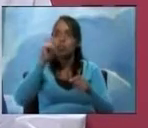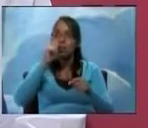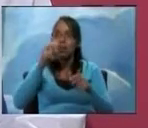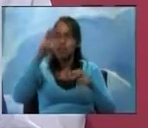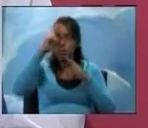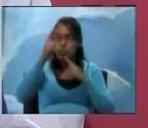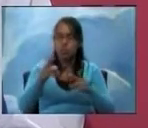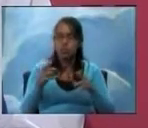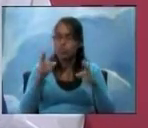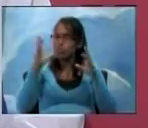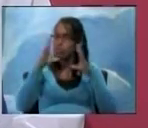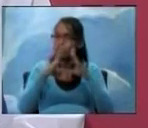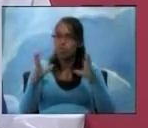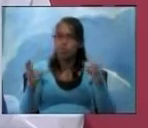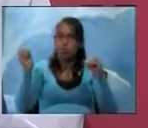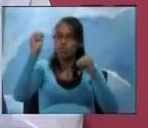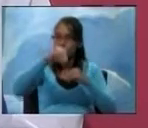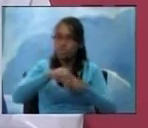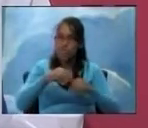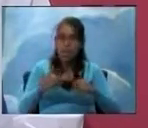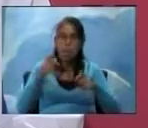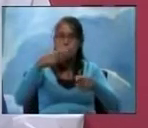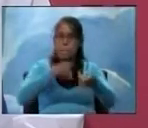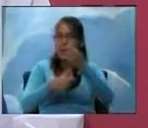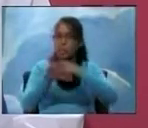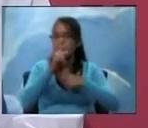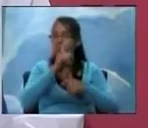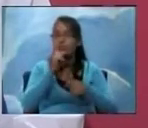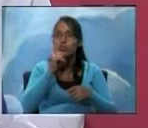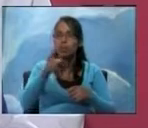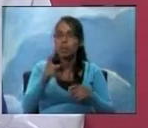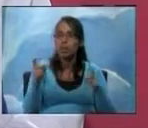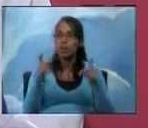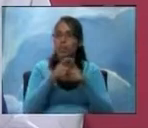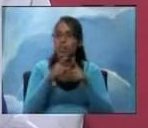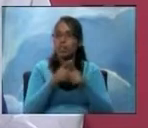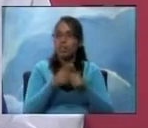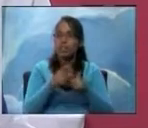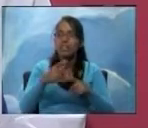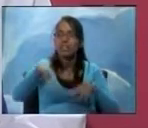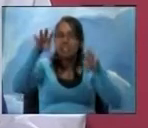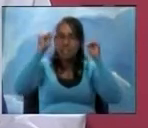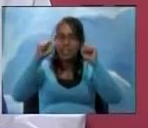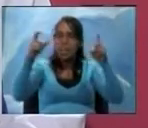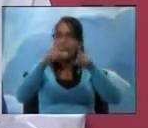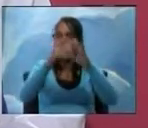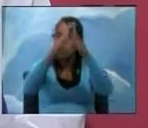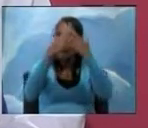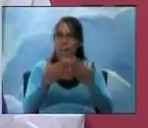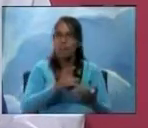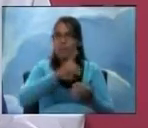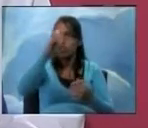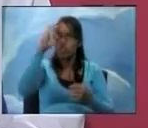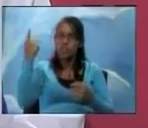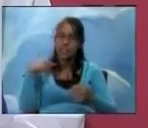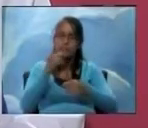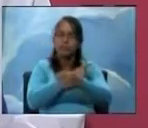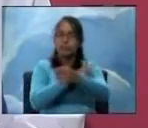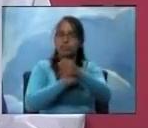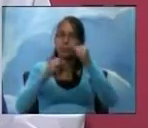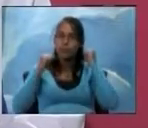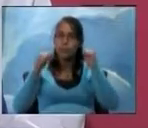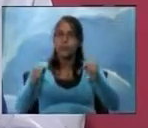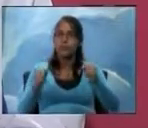la noche hemos pescado, pero en tu nombre, en tu palabra, amados hermanos. Entienda que la palabra de Dios tiene poder, la palabra de Cristo